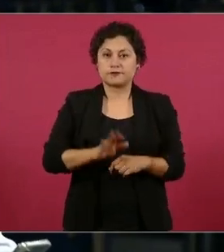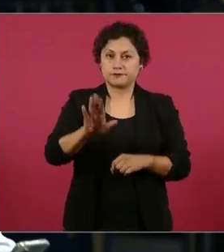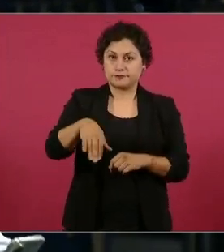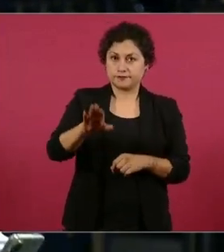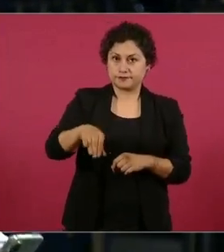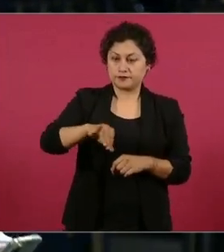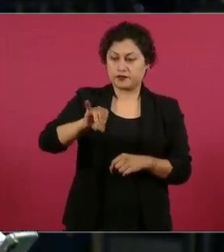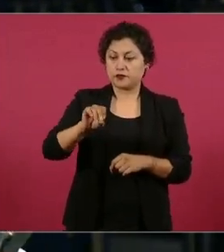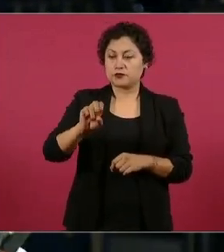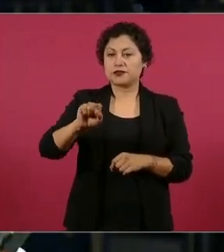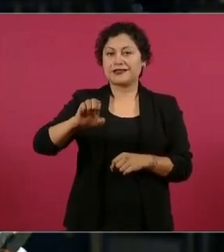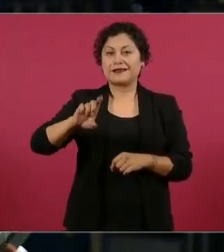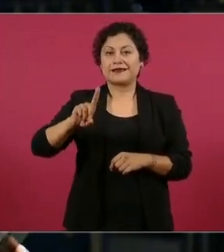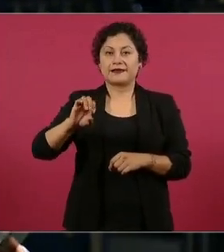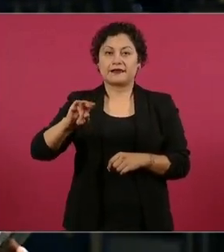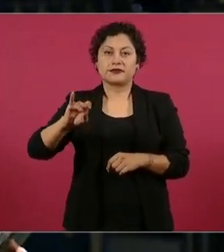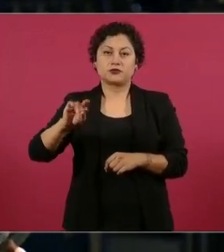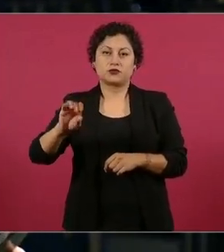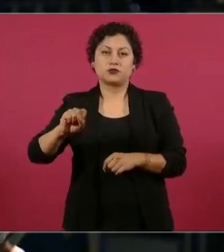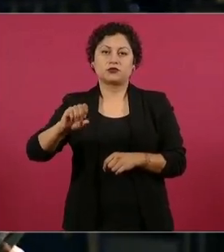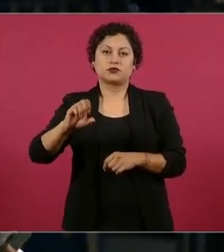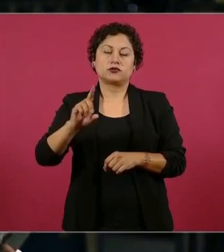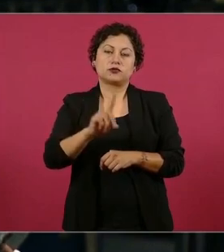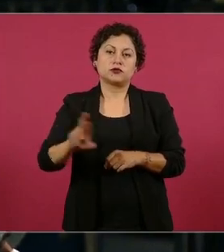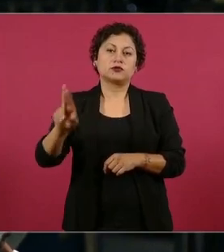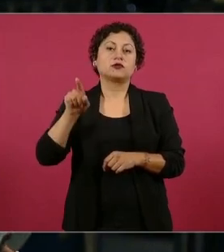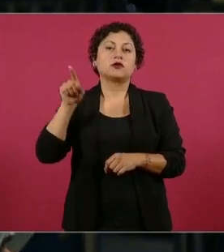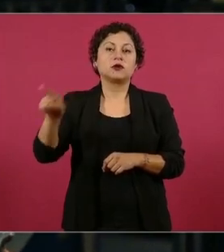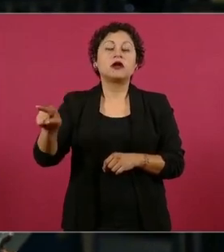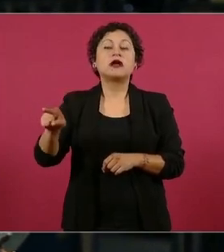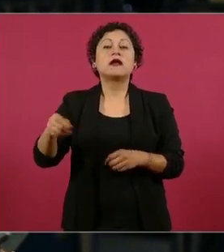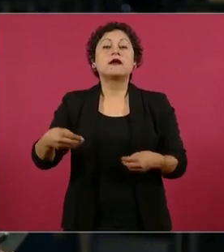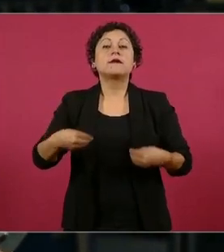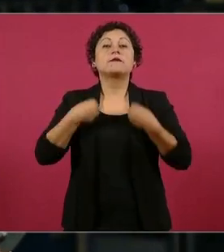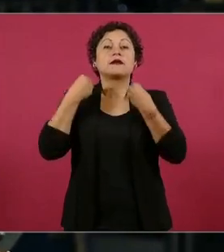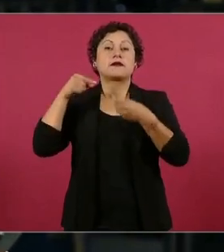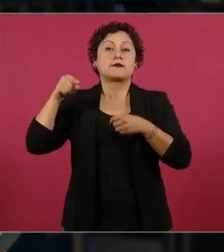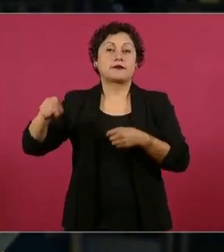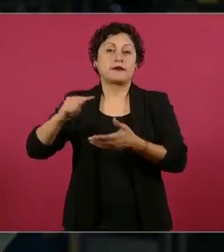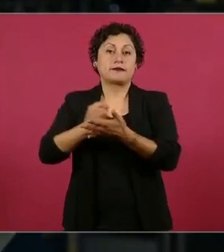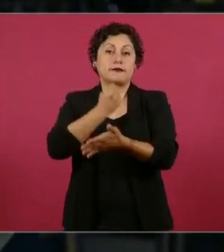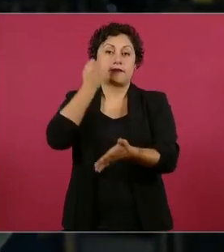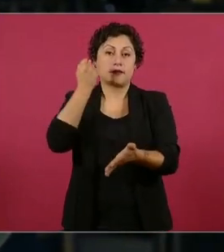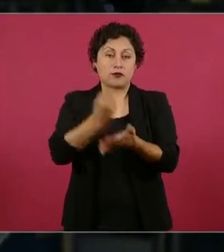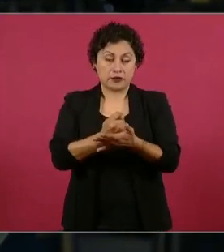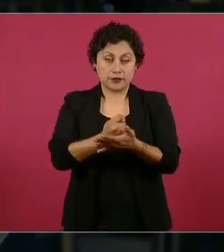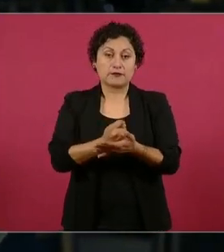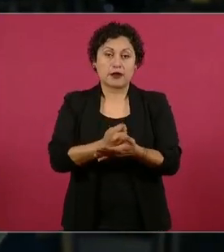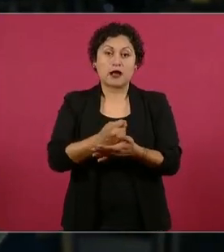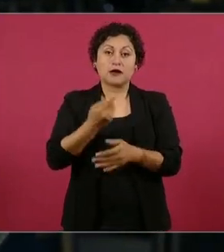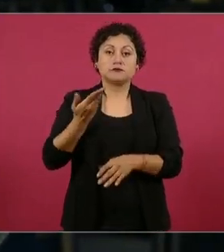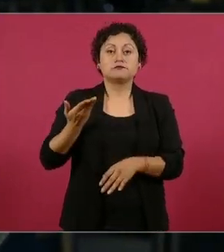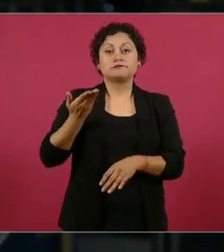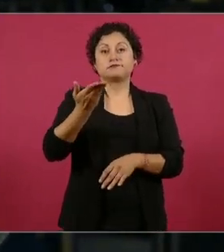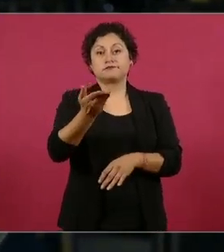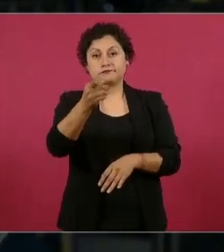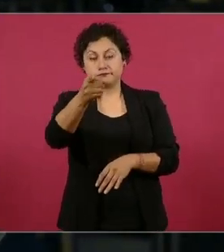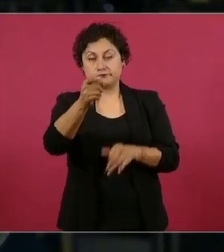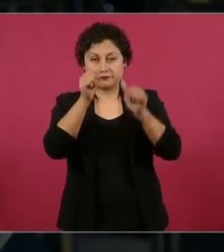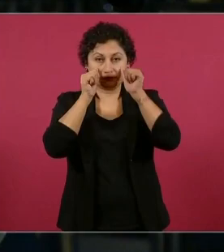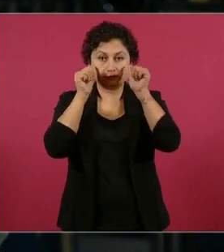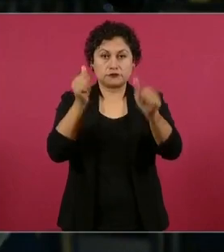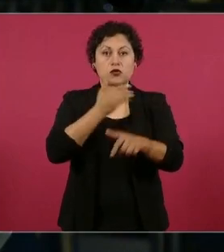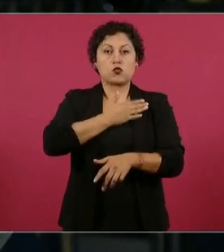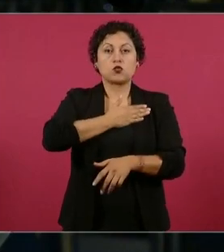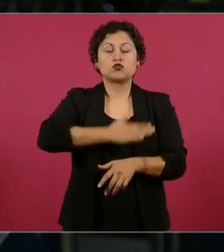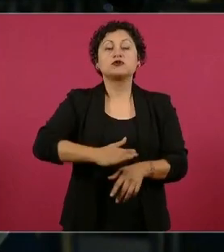Jesús Martínez Aldana, ciudadano de Reynosa, Tamaulipas, se dirige a usted con la esperanza de que se le haga justicia ante una situación